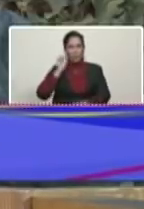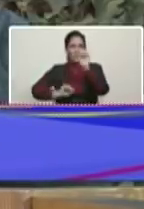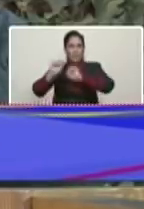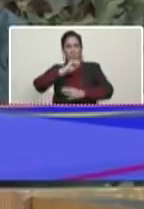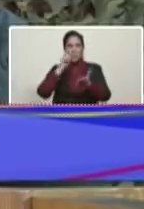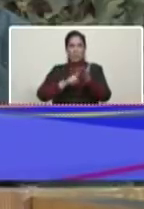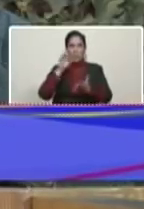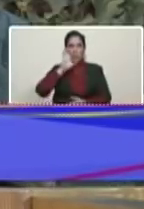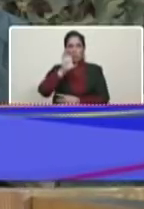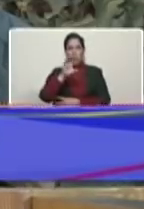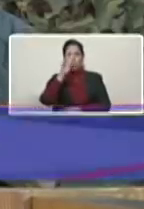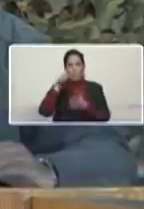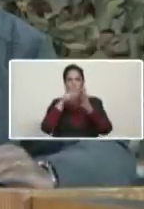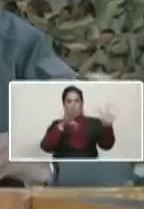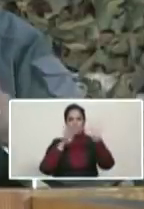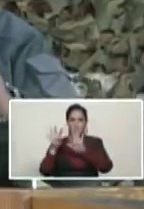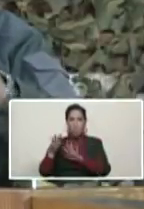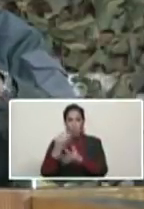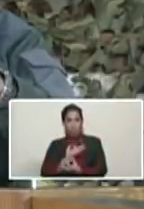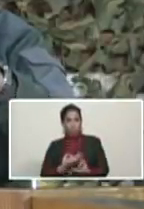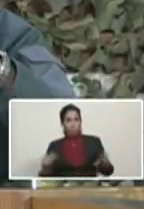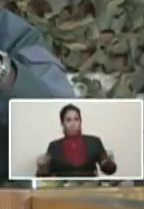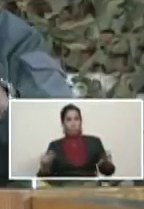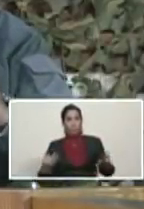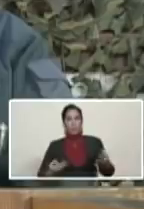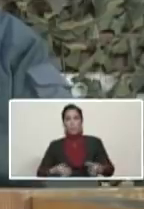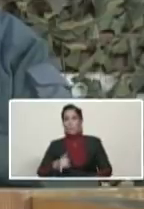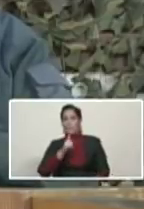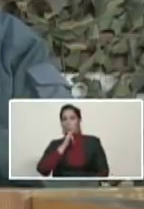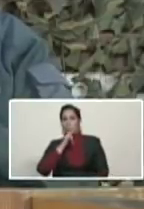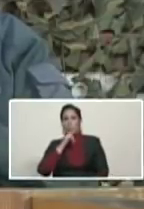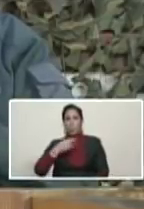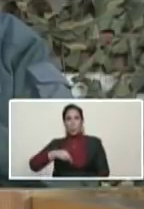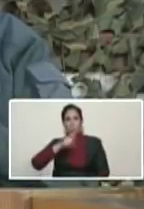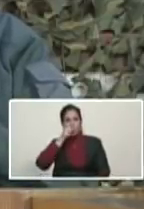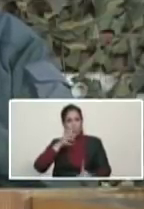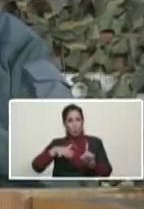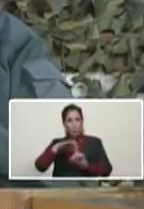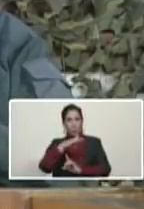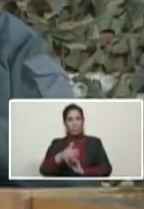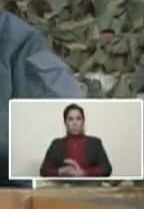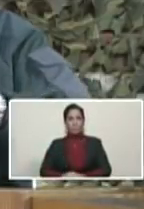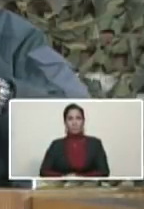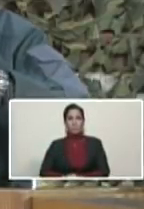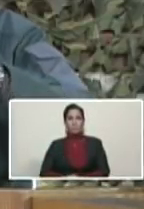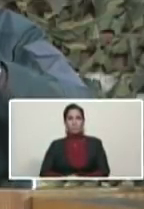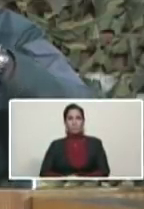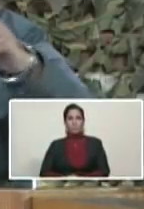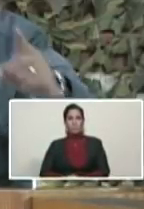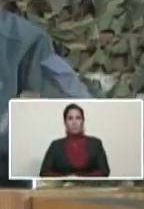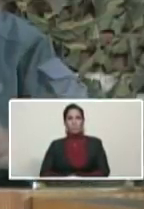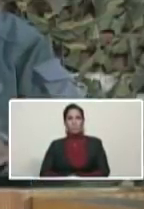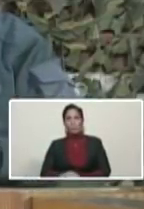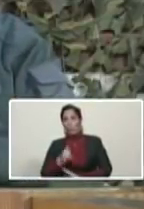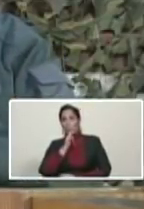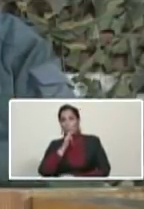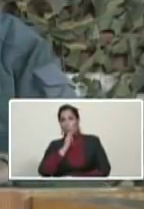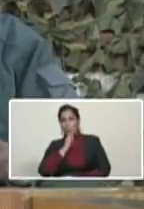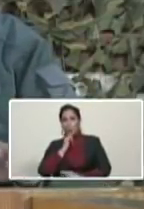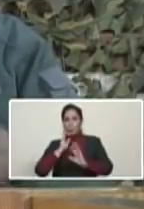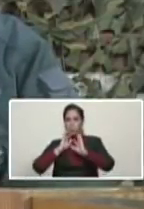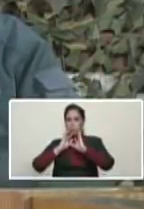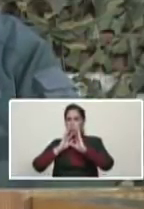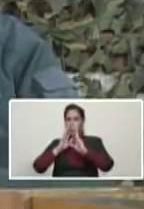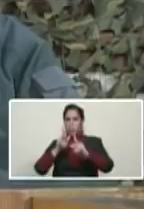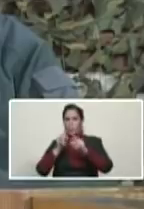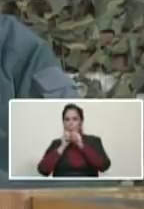que va a ser maravilloso. Hay que informar a nuestro pueblo. Hay que informarlo a nivel nacional,